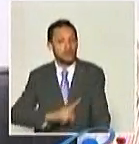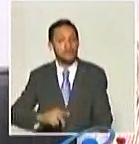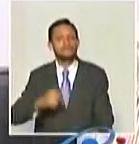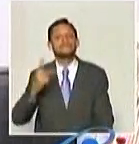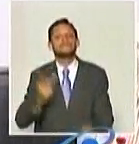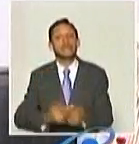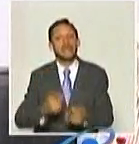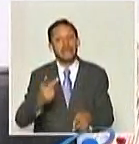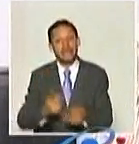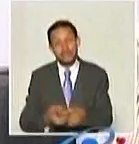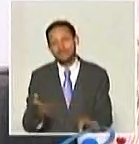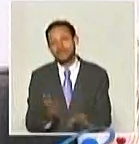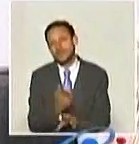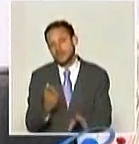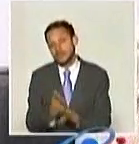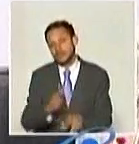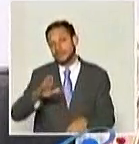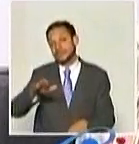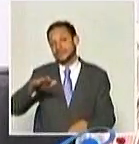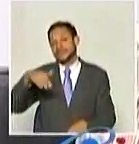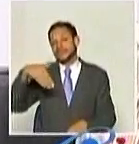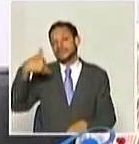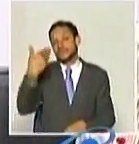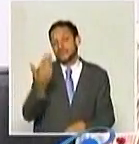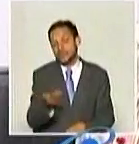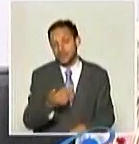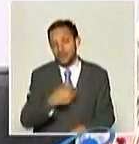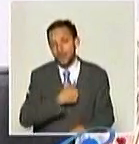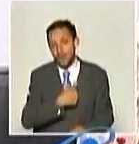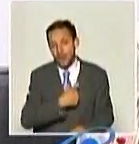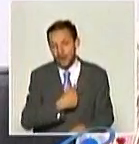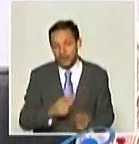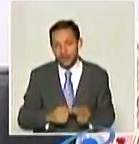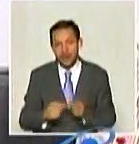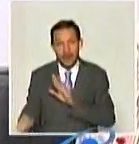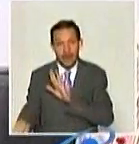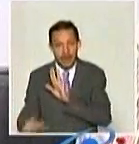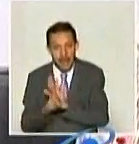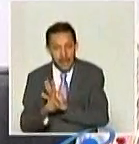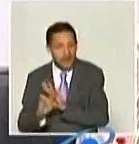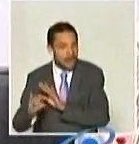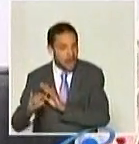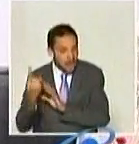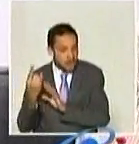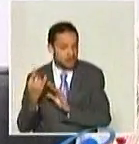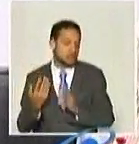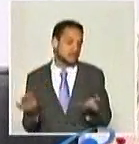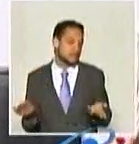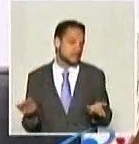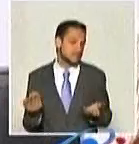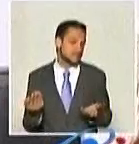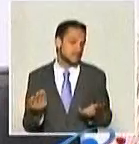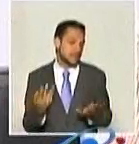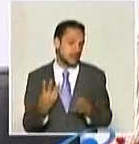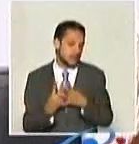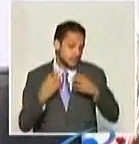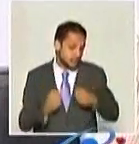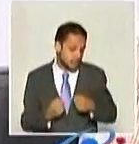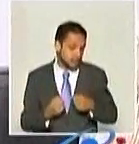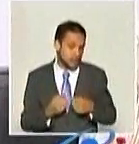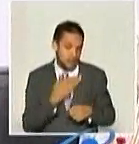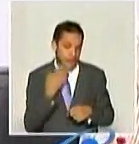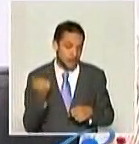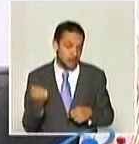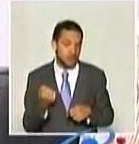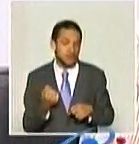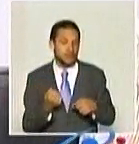tener inconvenientes, más que todo de tipo médico-legal. No es que no se pueda poner, sí se puede poner. Pero nosotros aquí, por